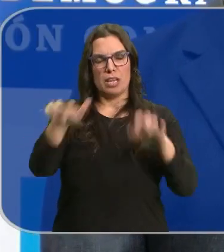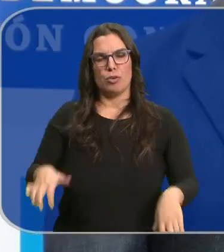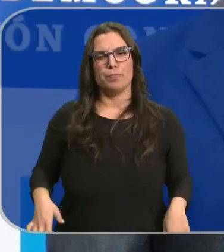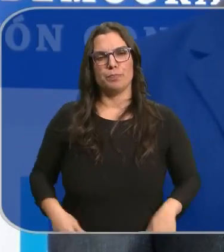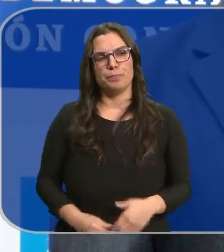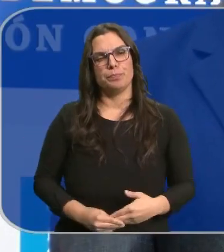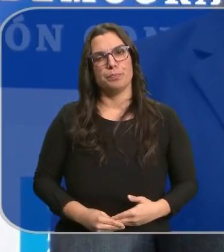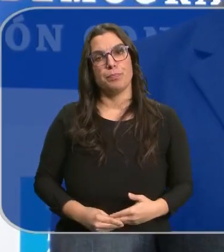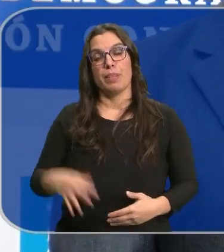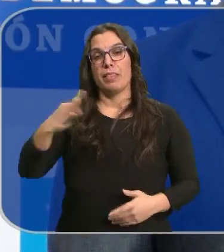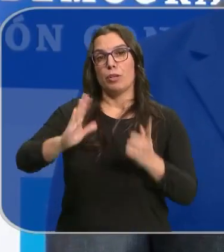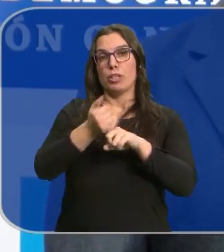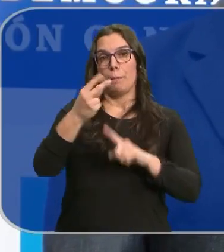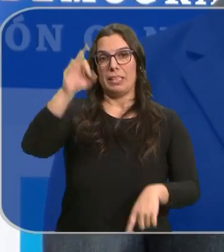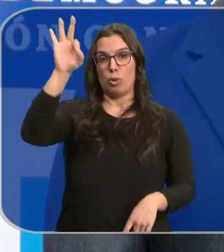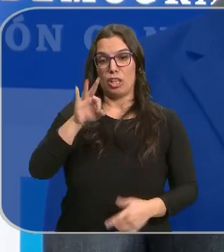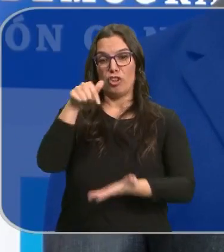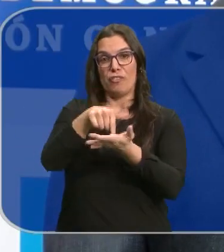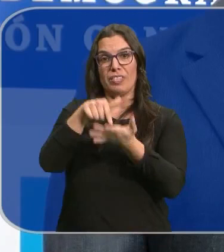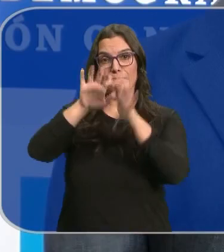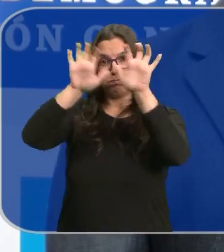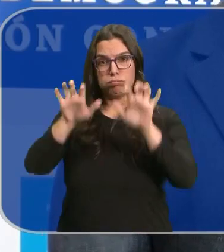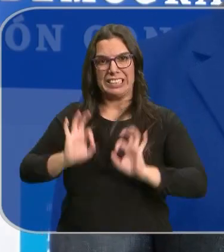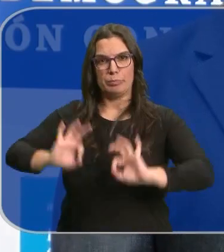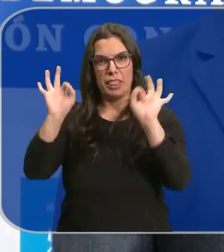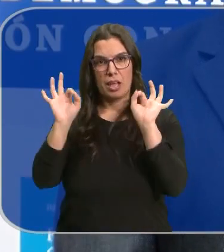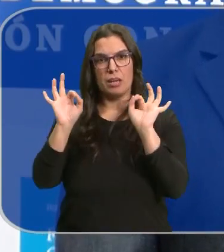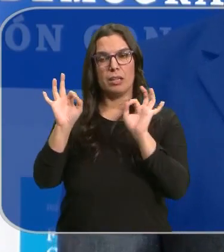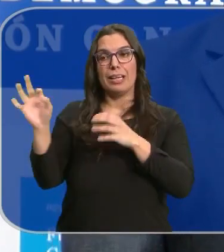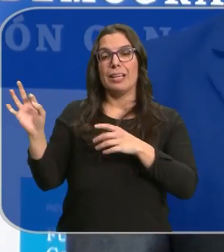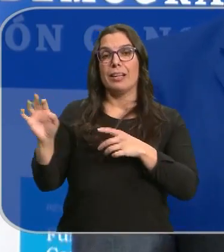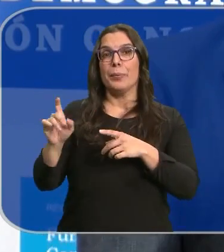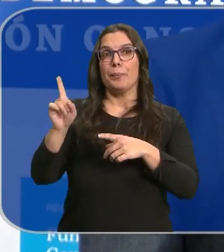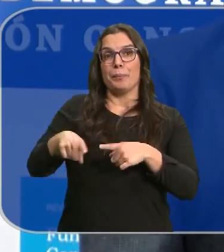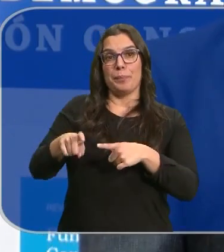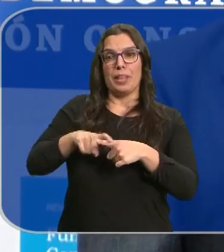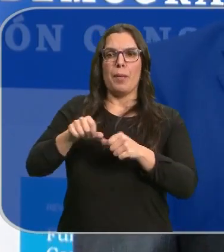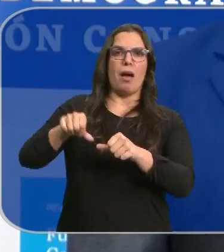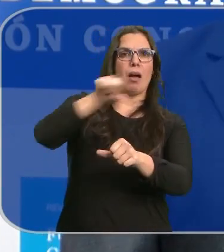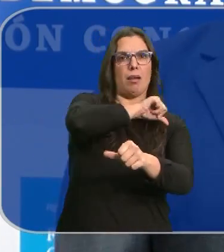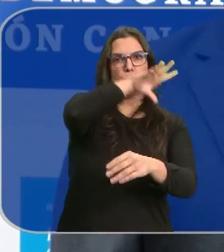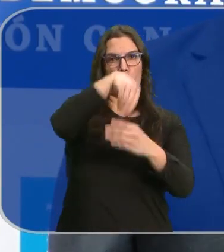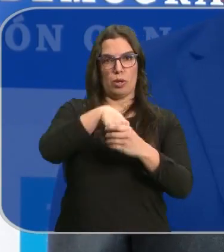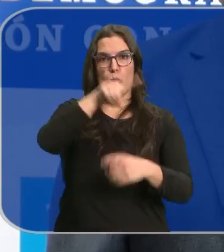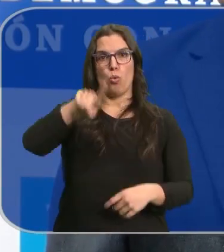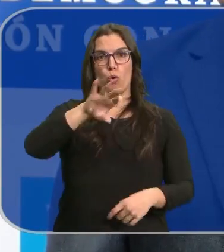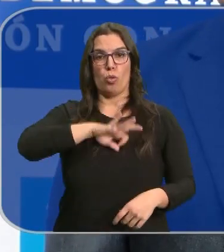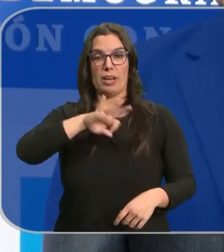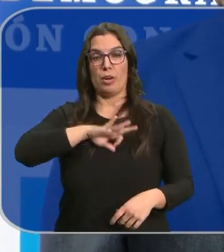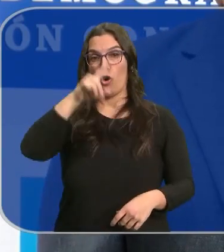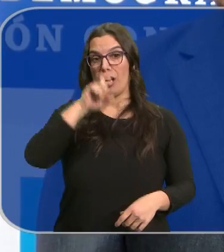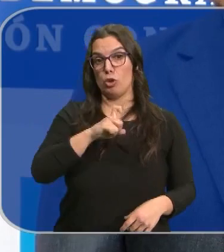Que alcancemos el 20% de esa fiscalidad, que tenga un carácter retroactivo a partir del 1 de enero